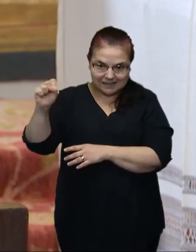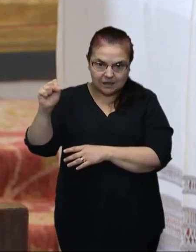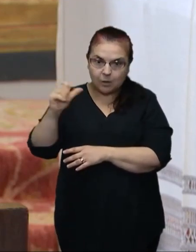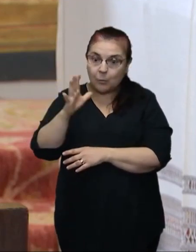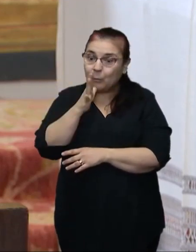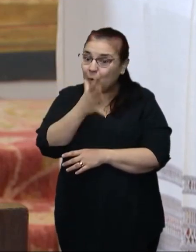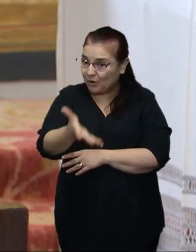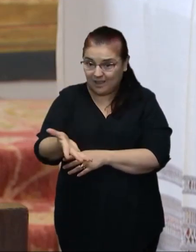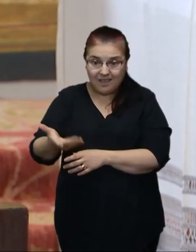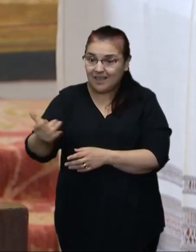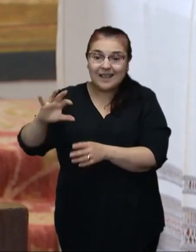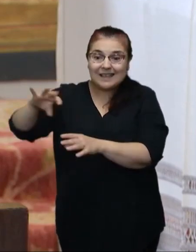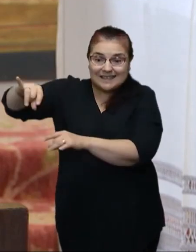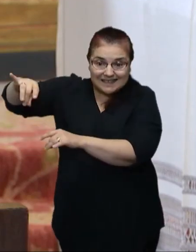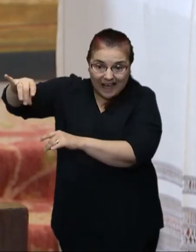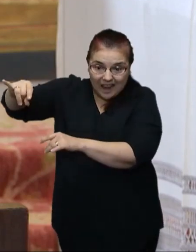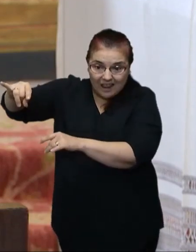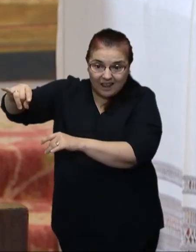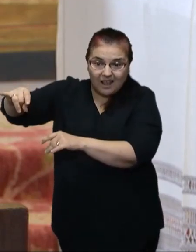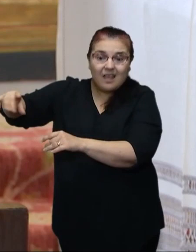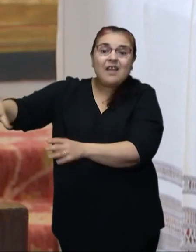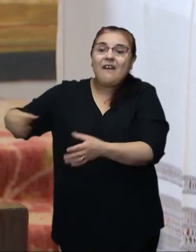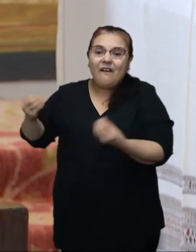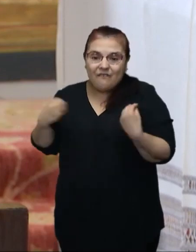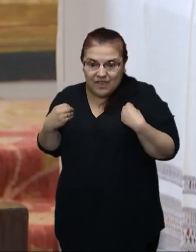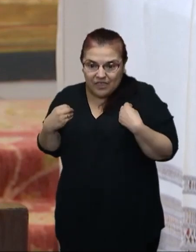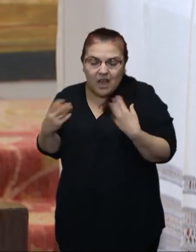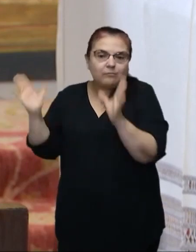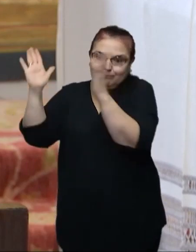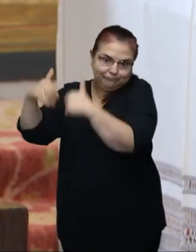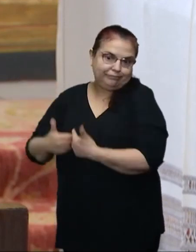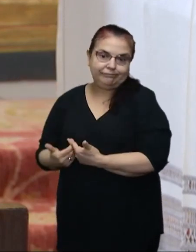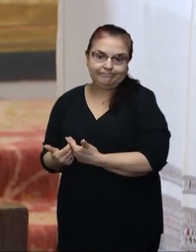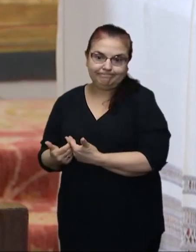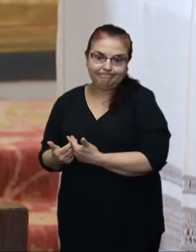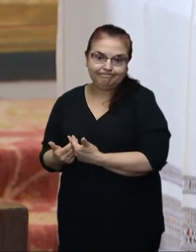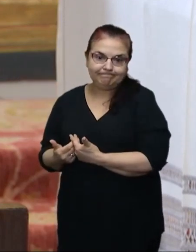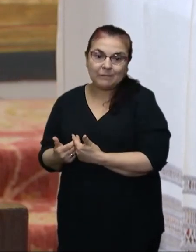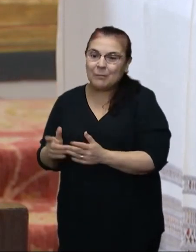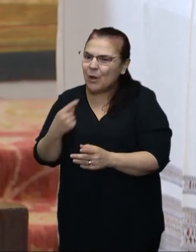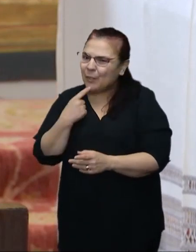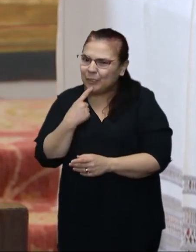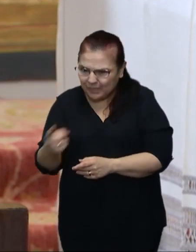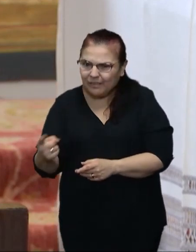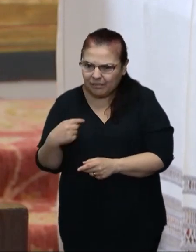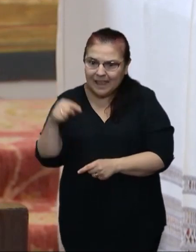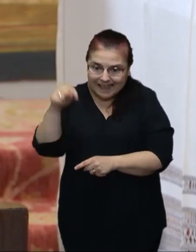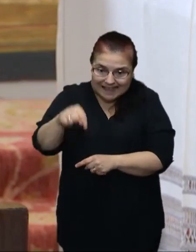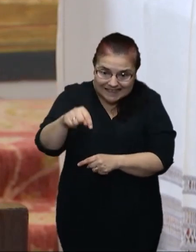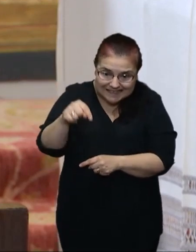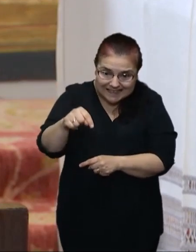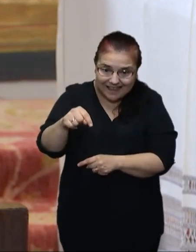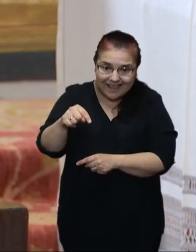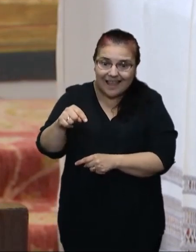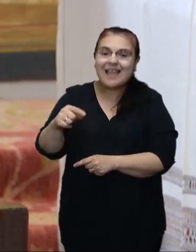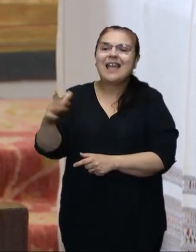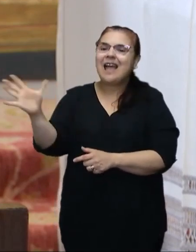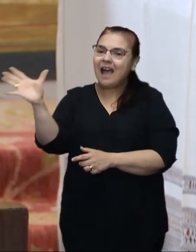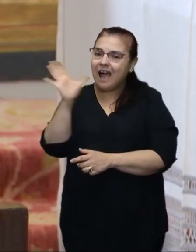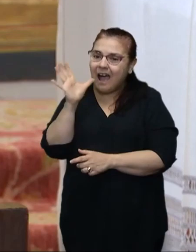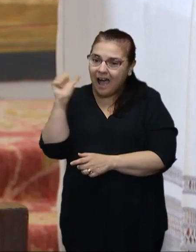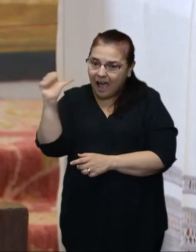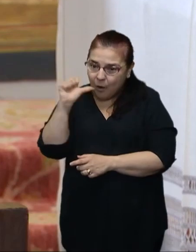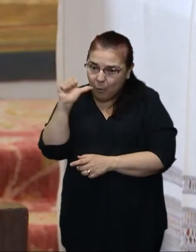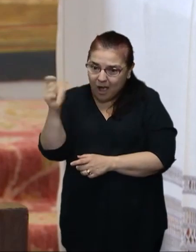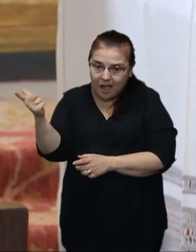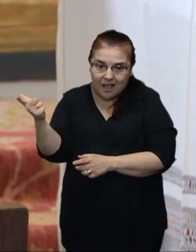puede haber vida. Y sin embargo, nos dice, pero es que ese agua saneará